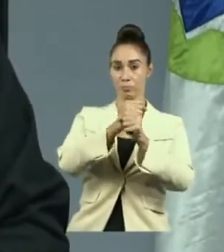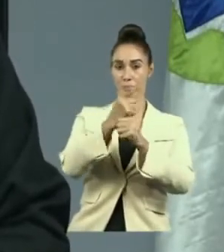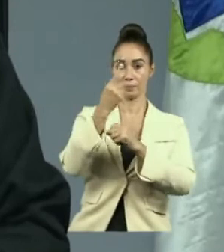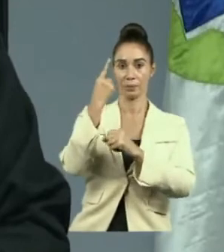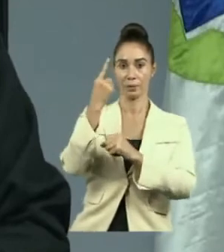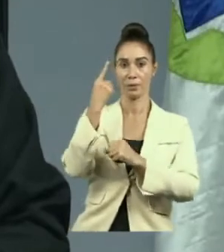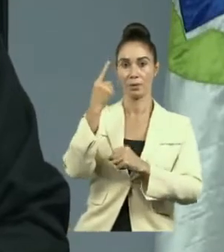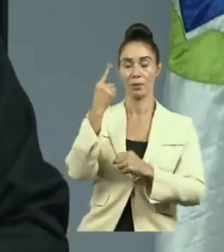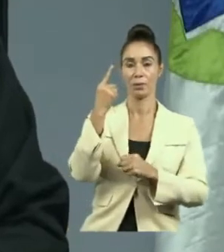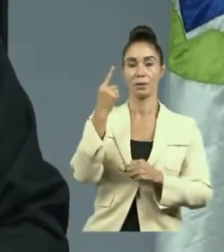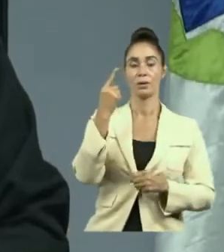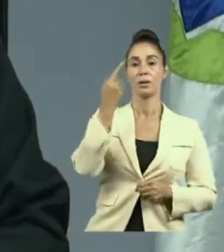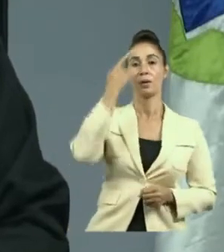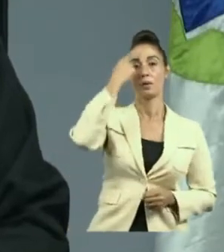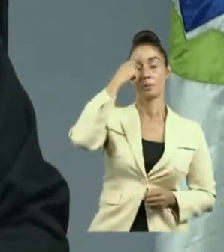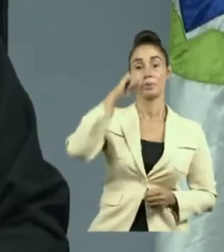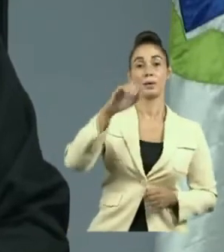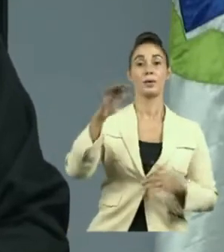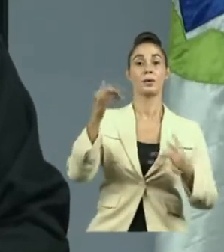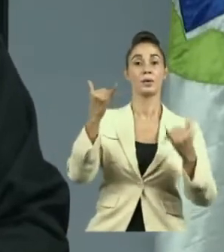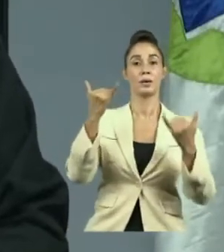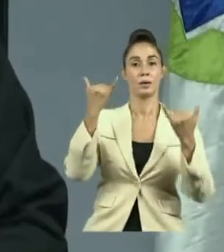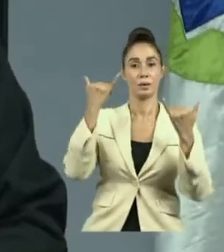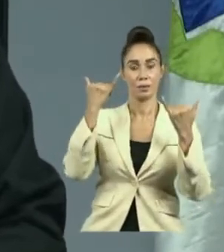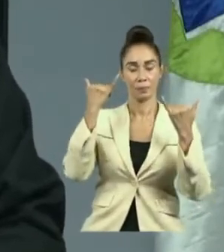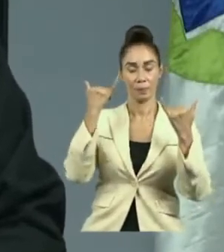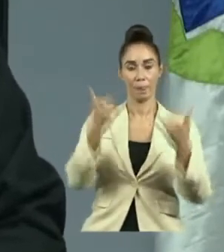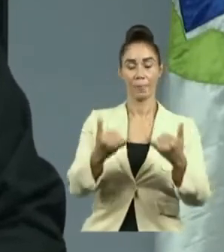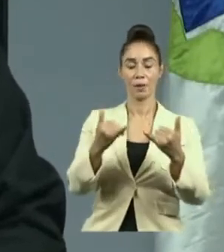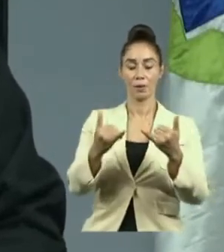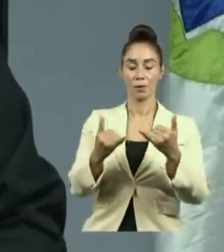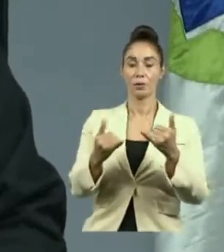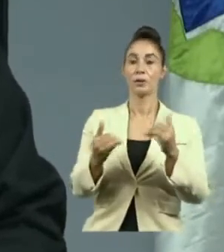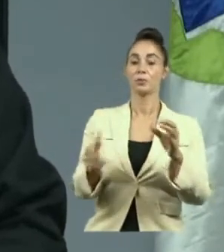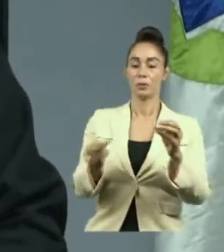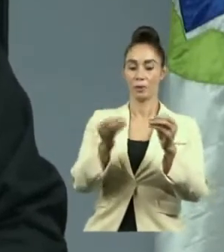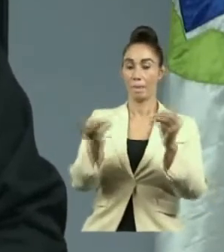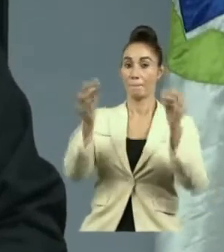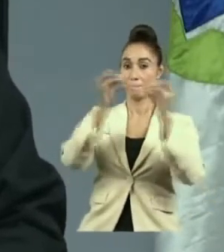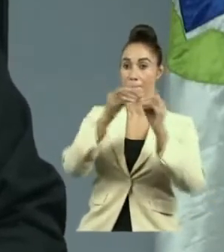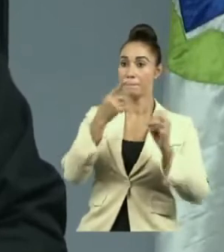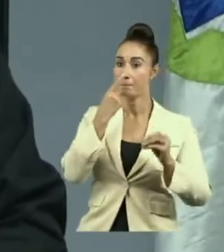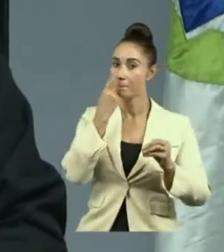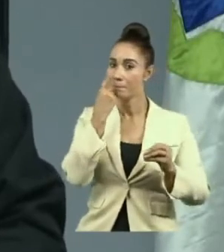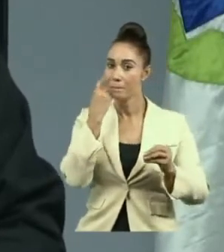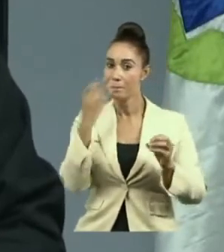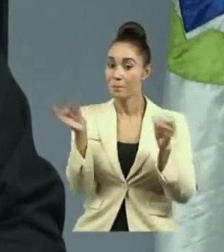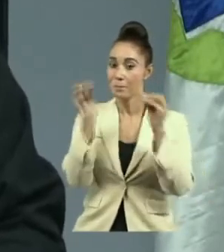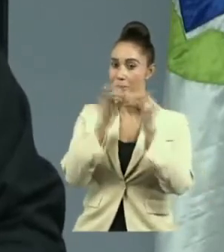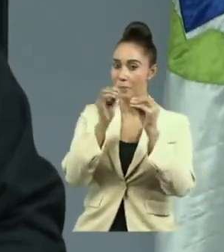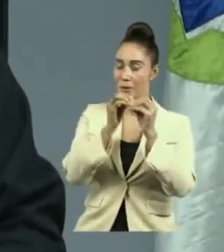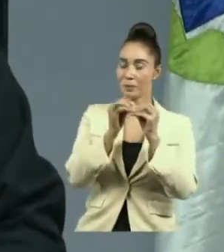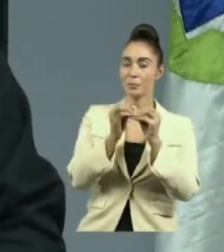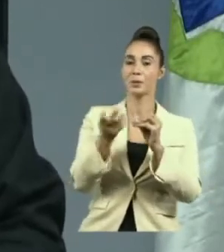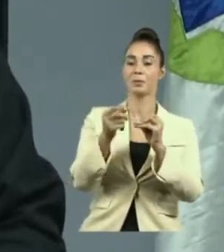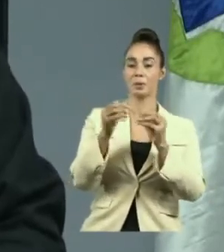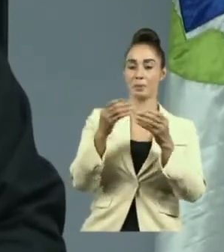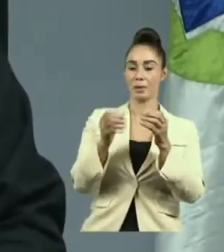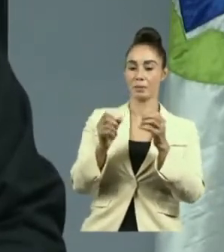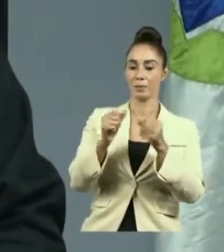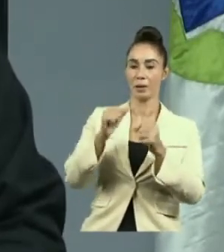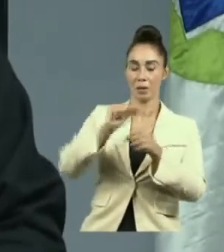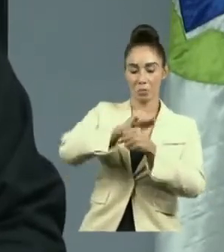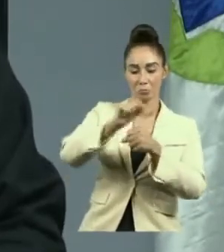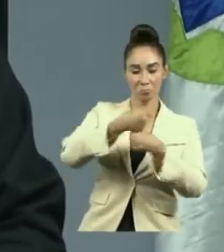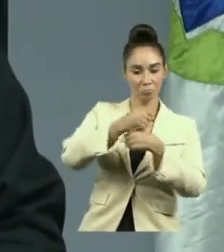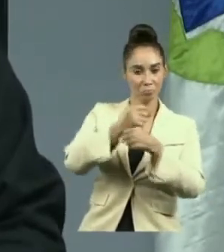pero a partir de hoy pues usted verá incrementada el número de pruebas que van a estar saliendo en